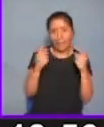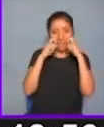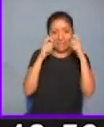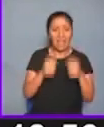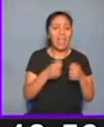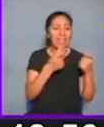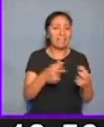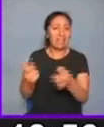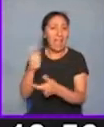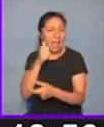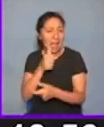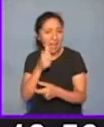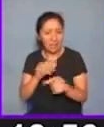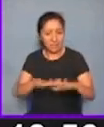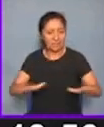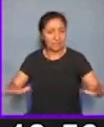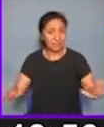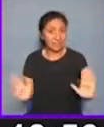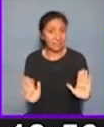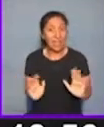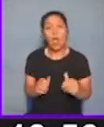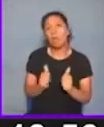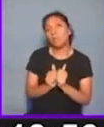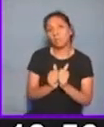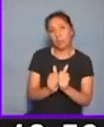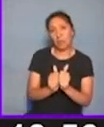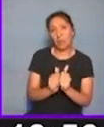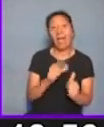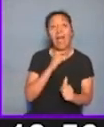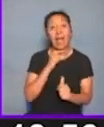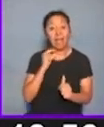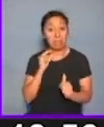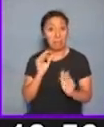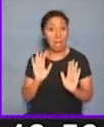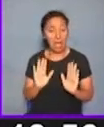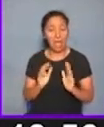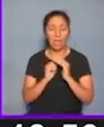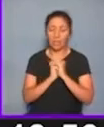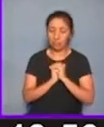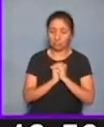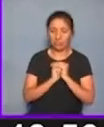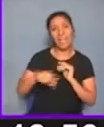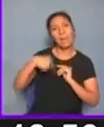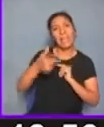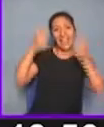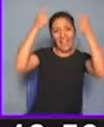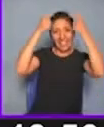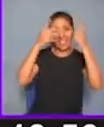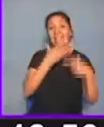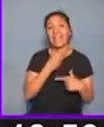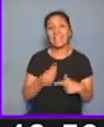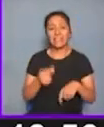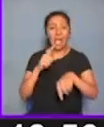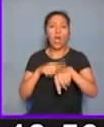golocina a los niños vamos a ir a acompañar al párroco A quién va a presidir la misa mañana de Reyes a horas